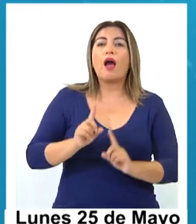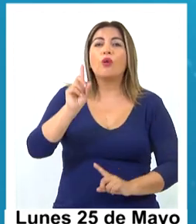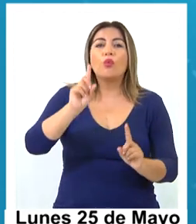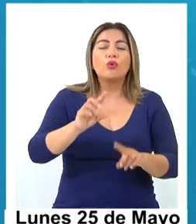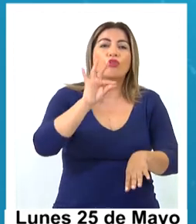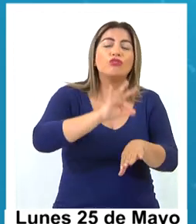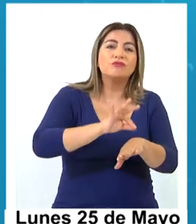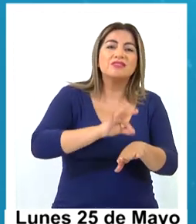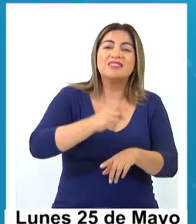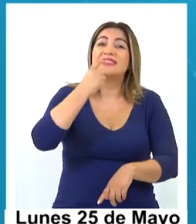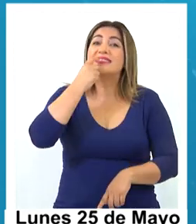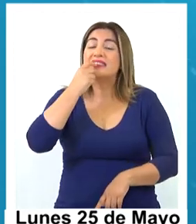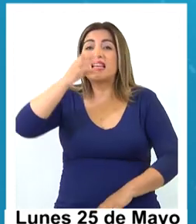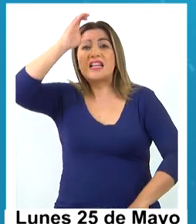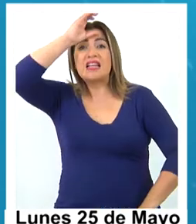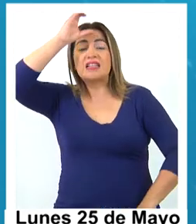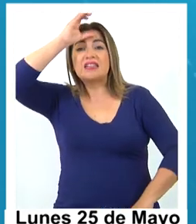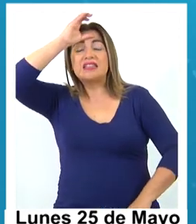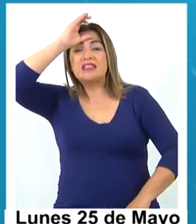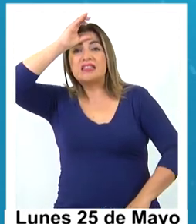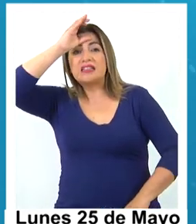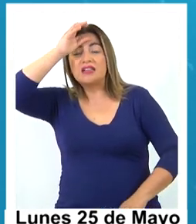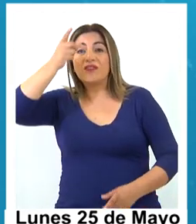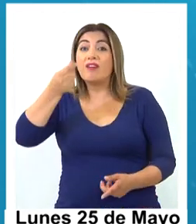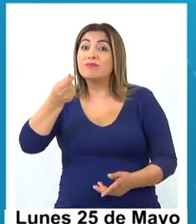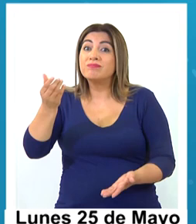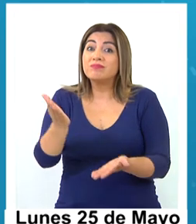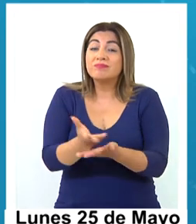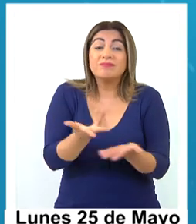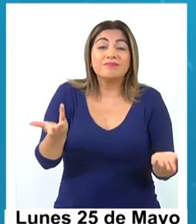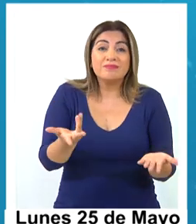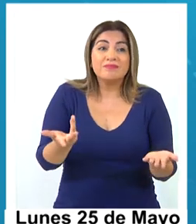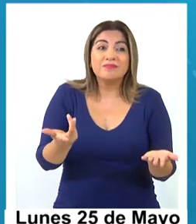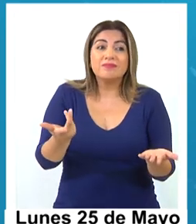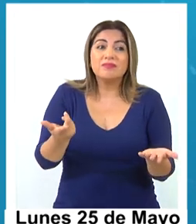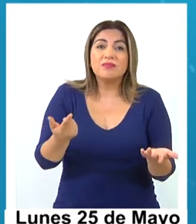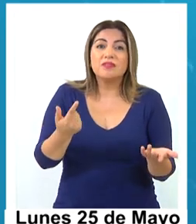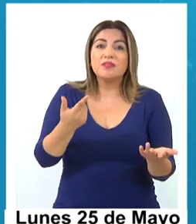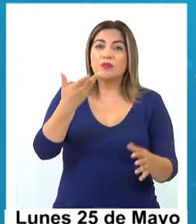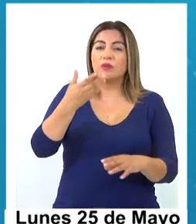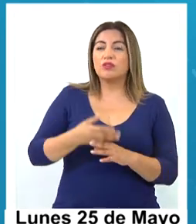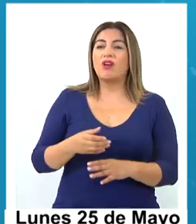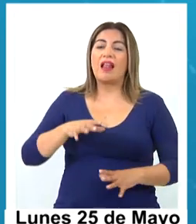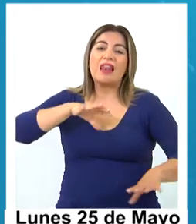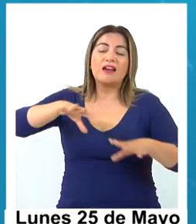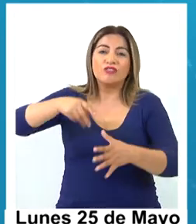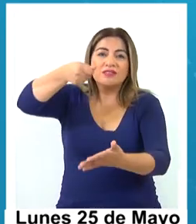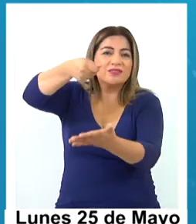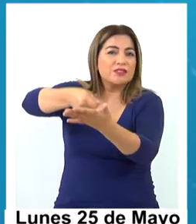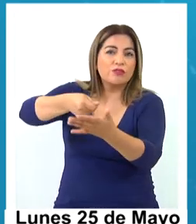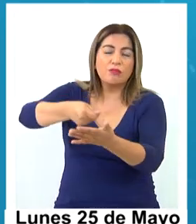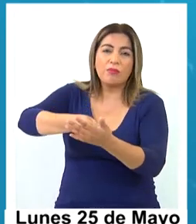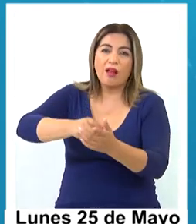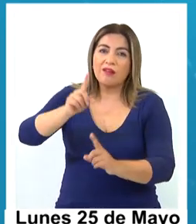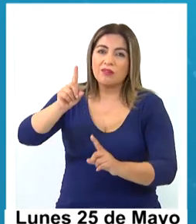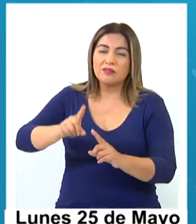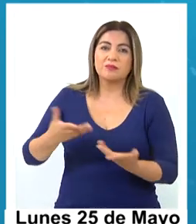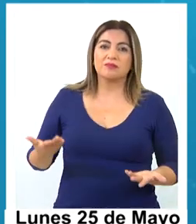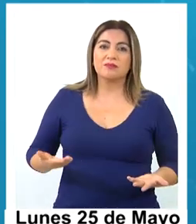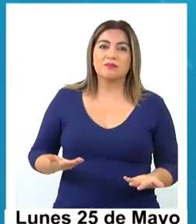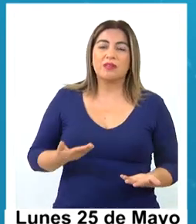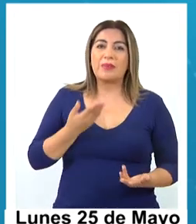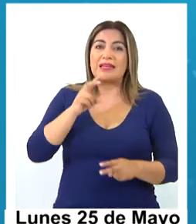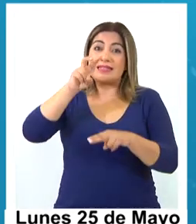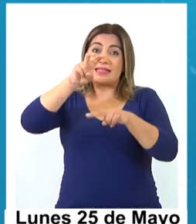cada dentista o cada clínica a su tratamiento del músculo en cuanto lo haya encontrado el pp y además